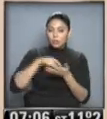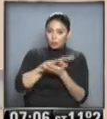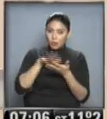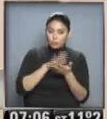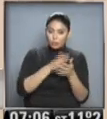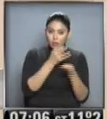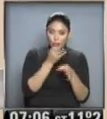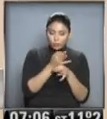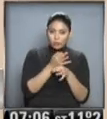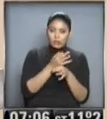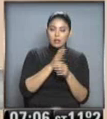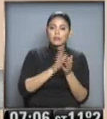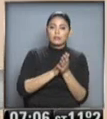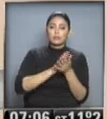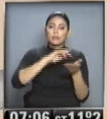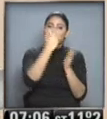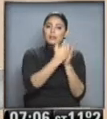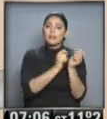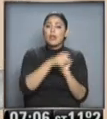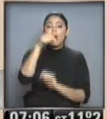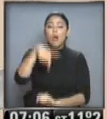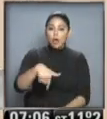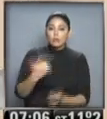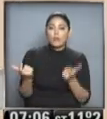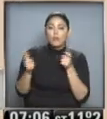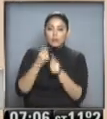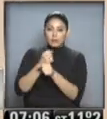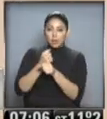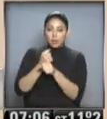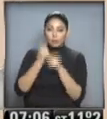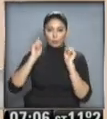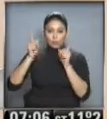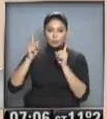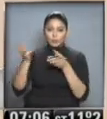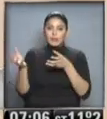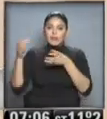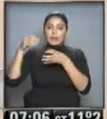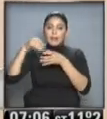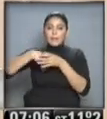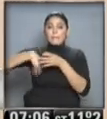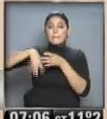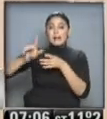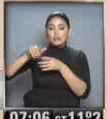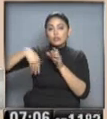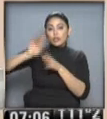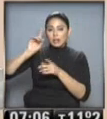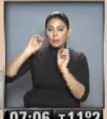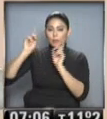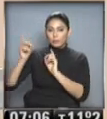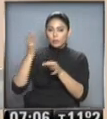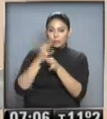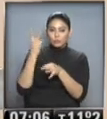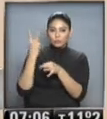Buenos Aires, en torno al área educativa. En el día de hoy, la Unión de Trabajadores de la Educación, que agrupa a gran parte de los docentes de las escuelas